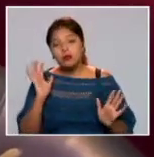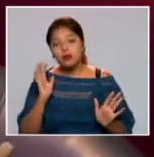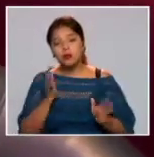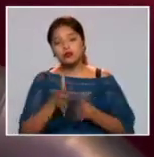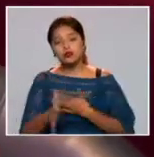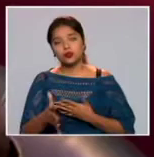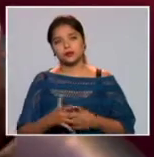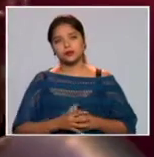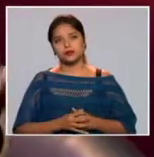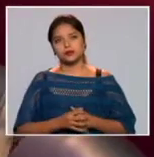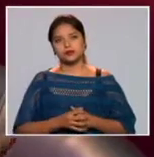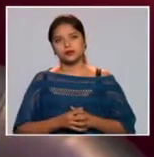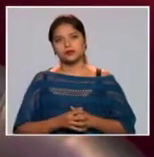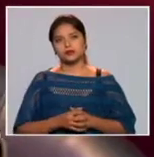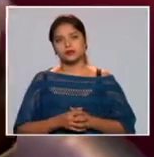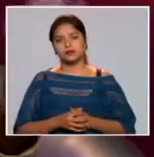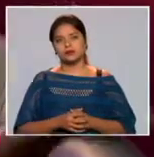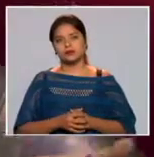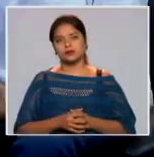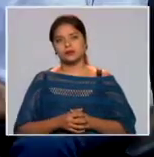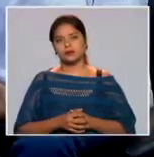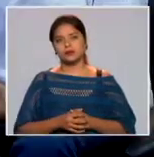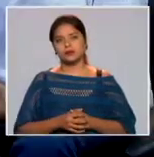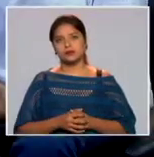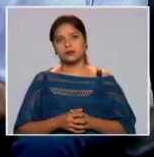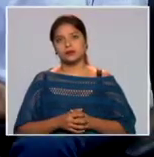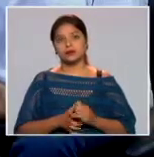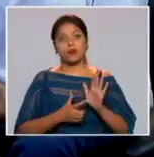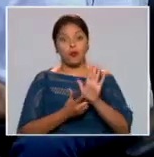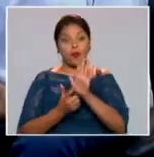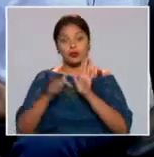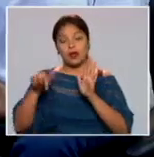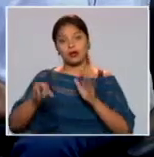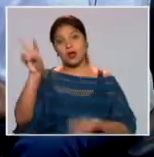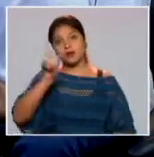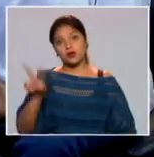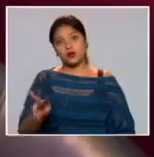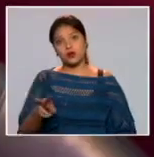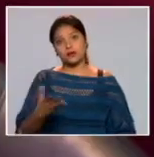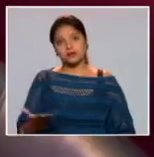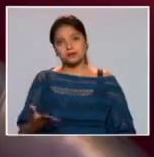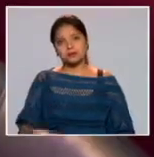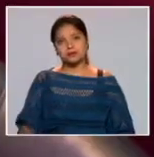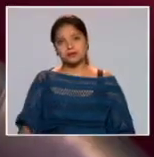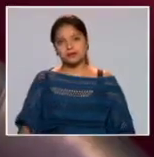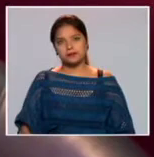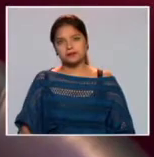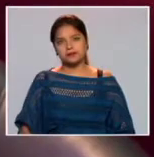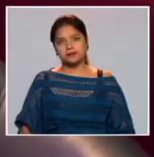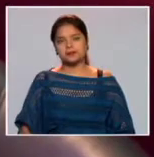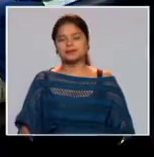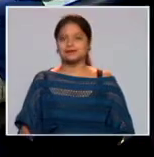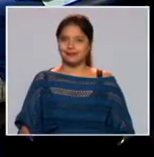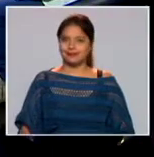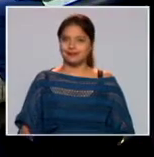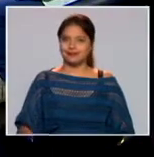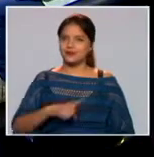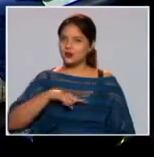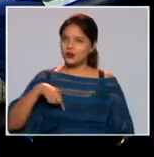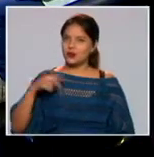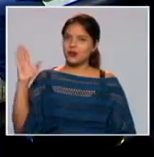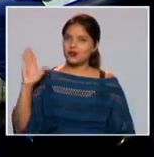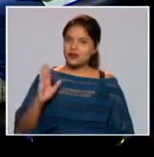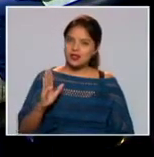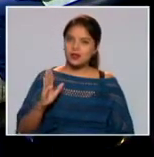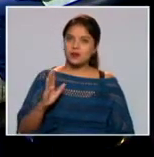cuanto a esta corporación y no sé Mostrar aquí parte de su trabajo eh vinimos precisamente a